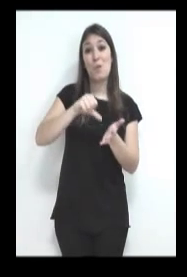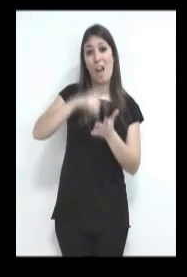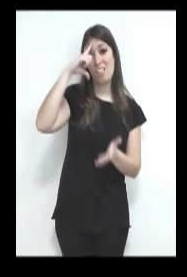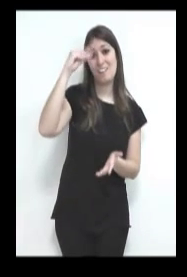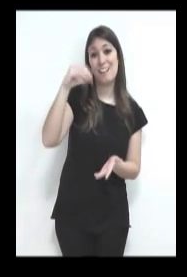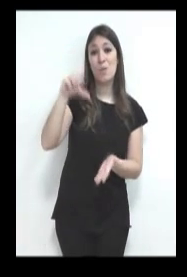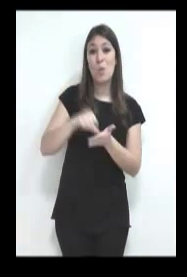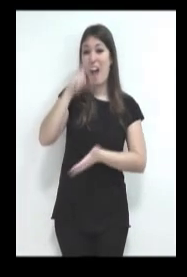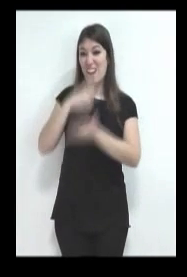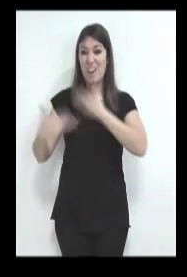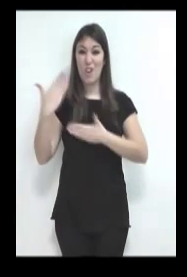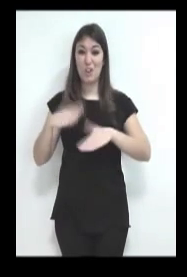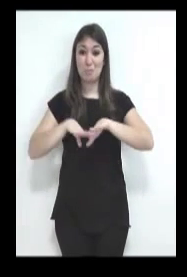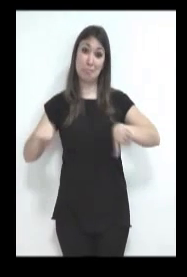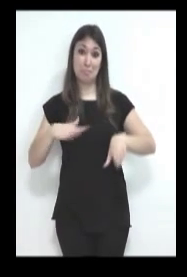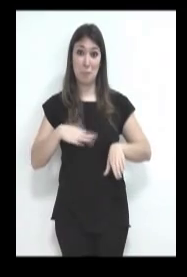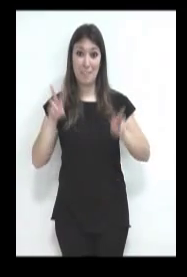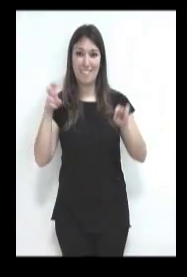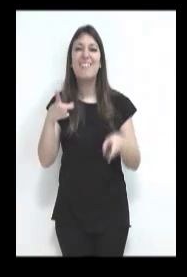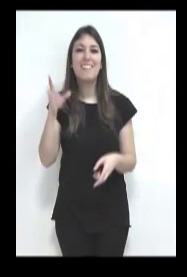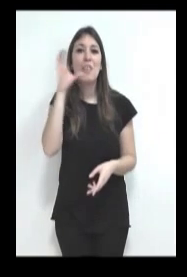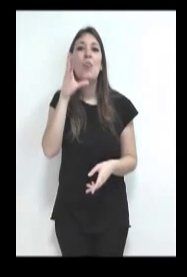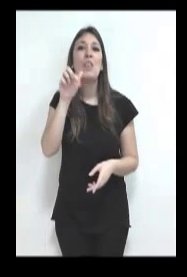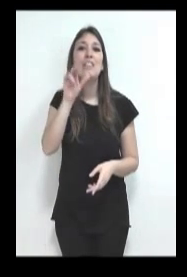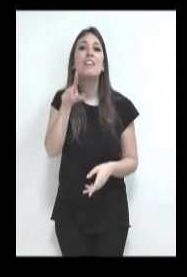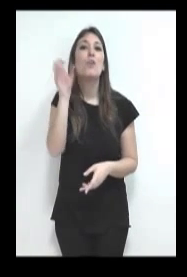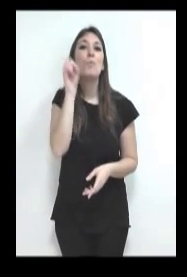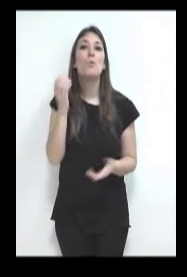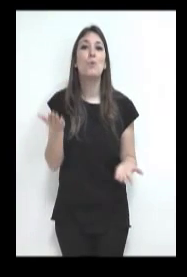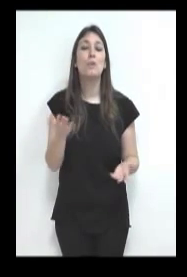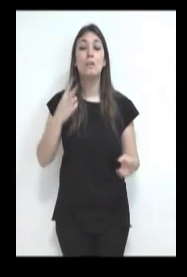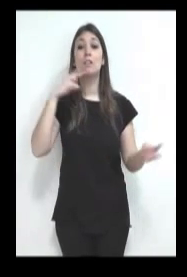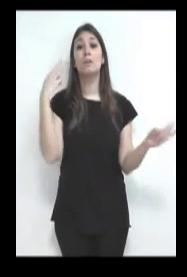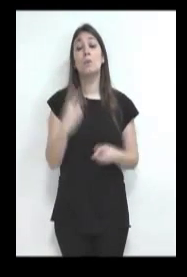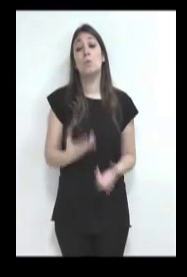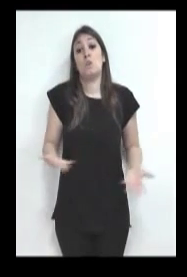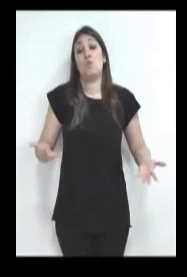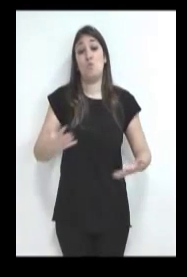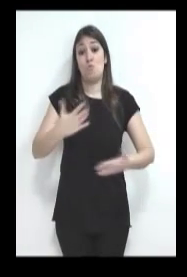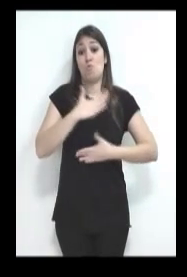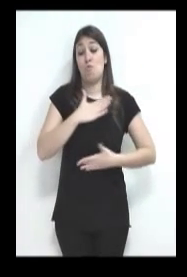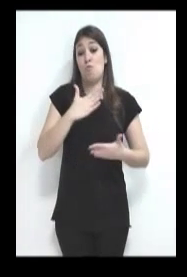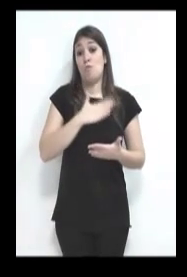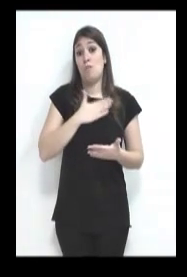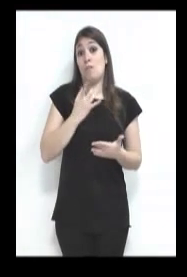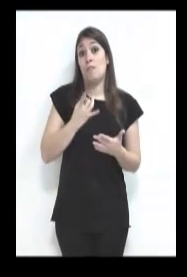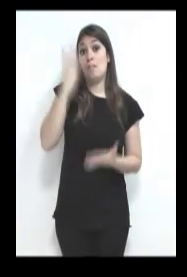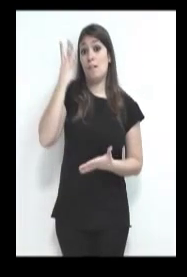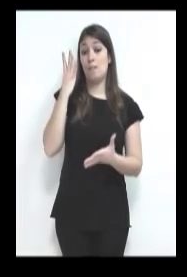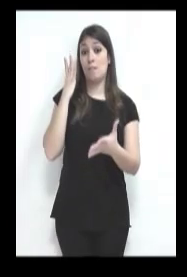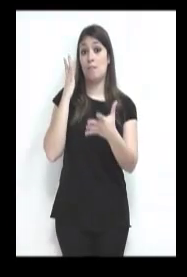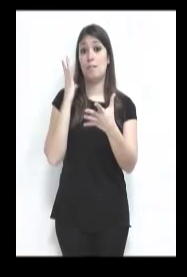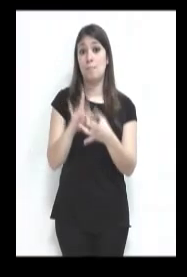trozo analógico, un trozo digital. ¿Cómo lo ves, César? Bueno, nosotros la aproximación que tenemos